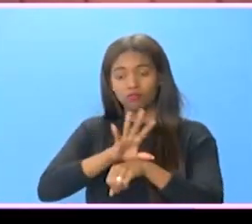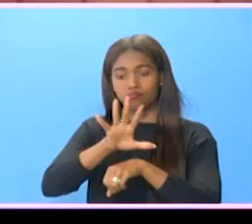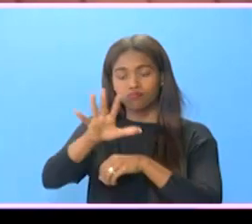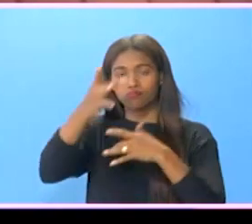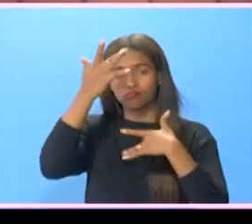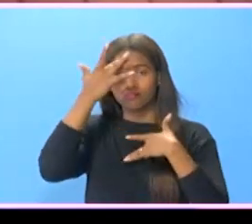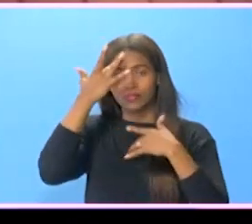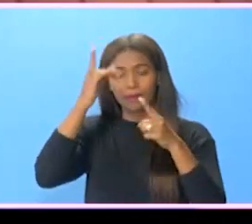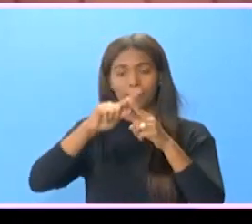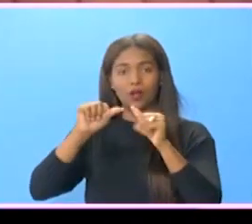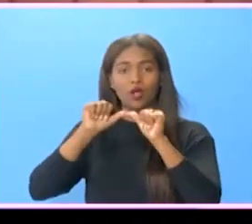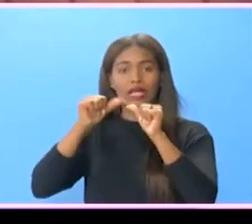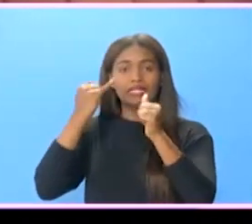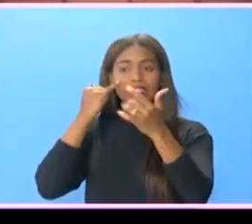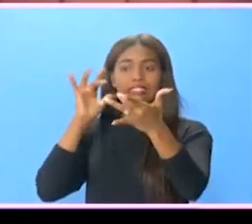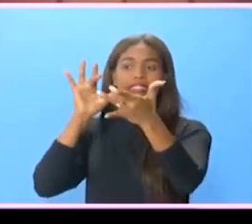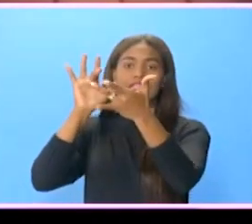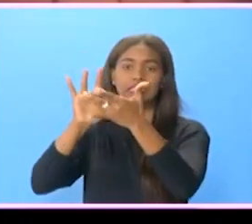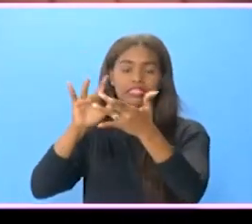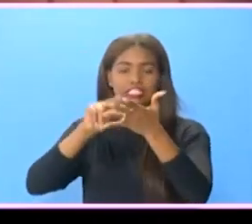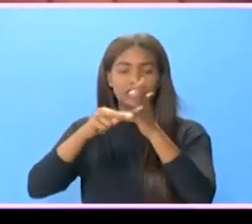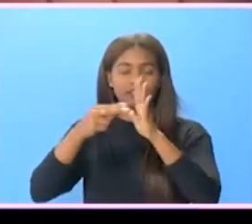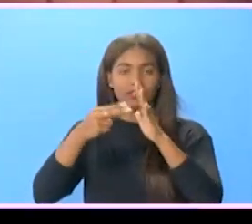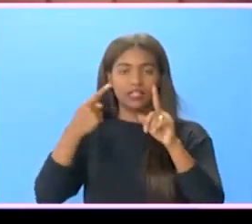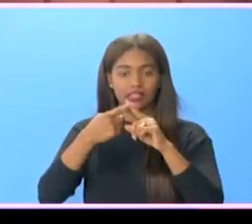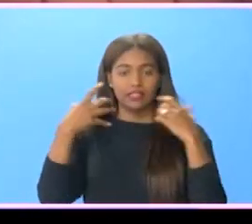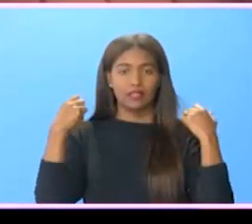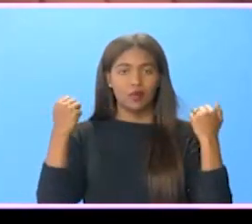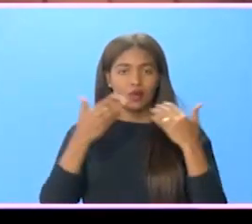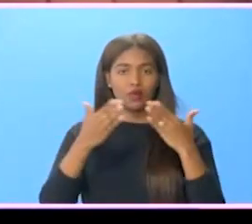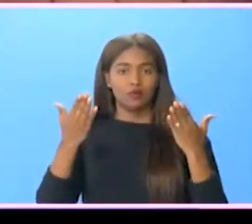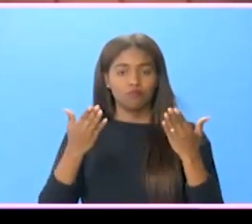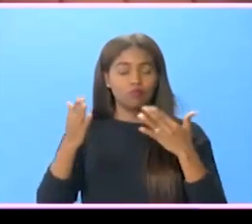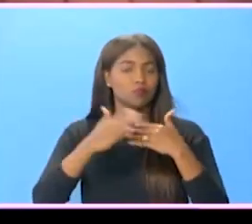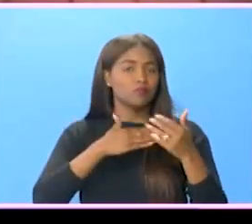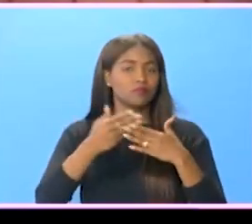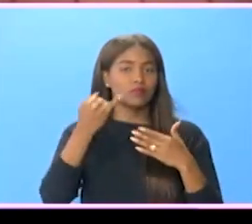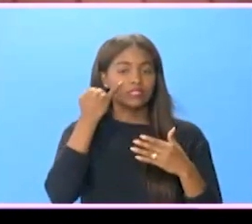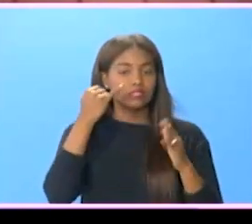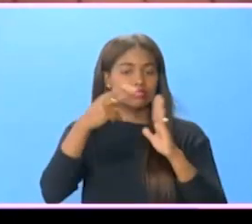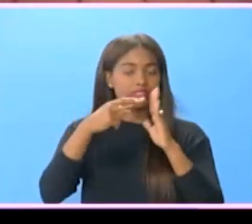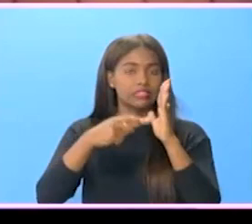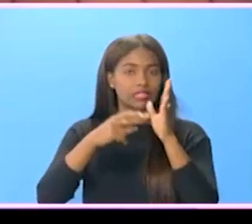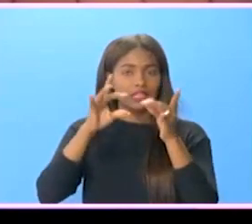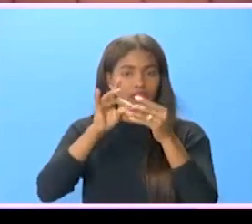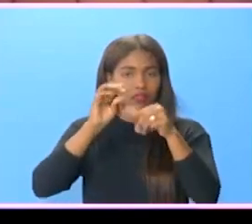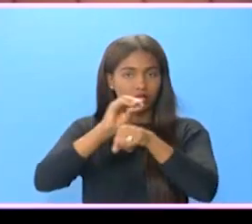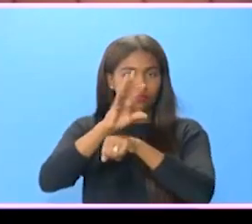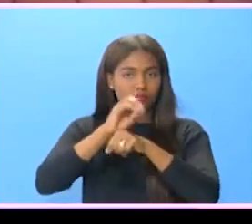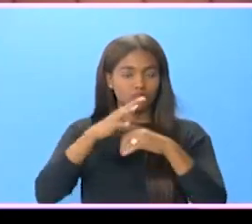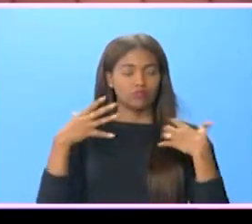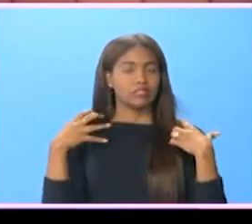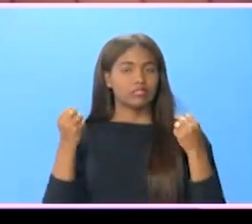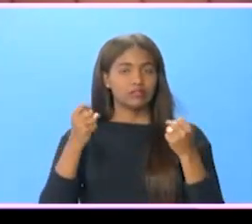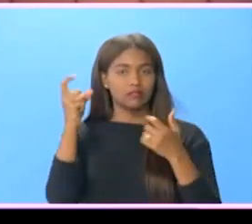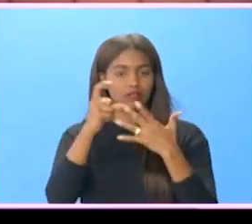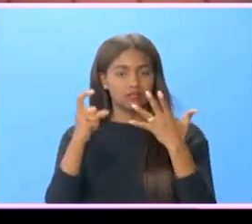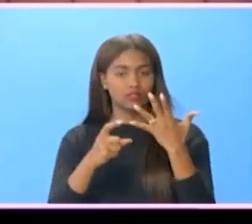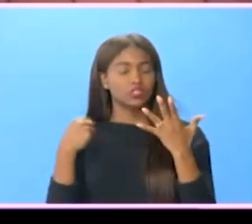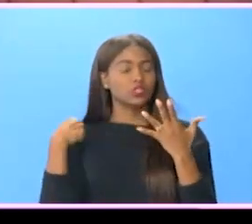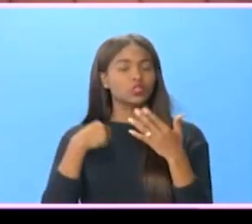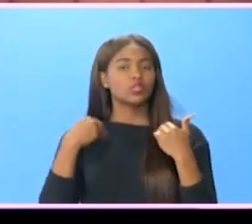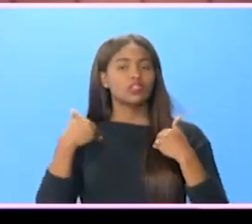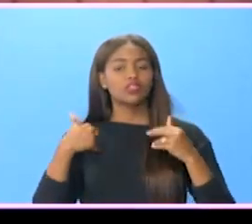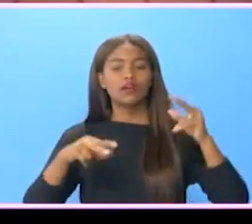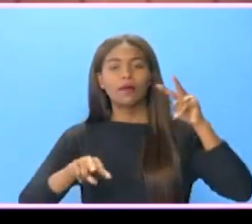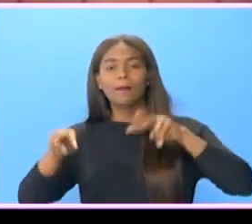un contacto directo. Desde el punto de vista de salud pública, fuera ya de lo que son las medidas de recomendación, higiene y demás, tenemos una